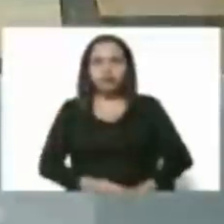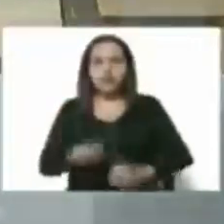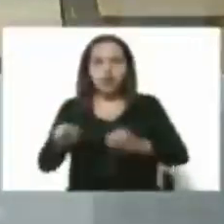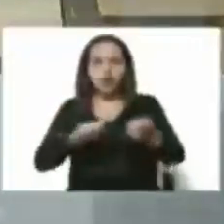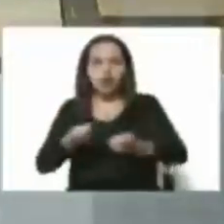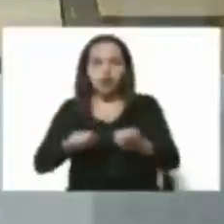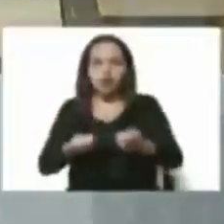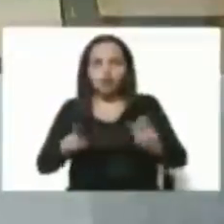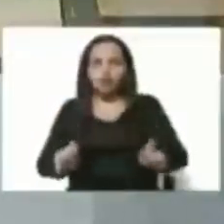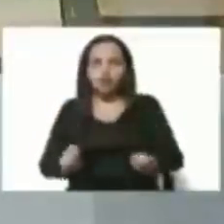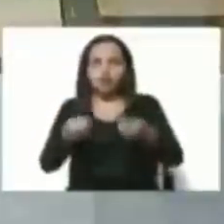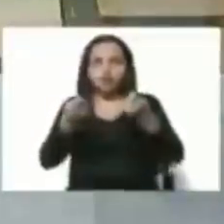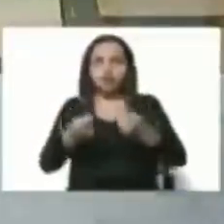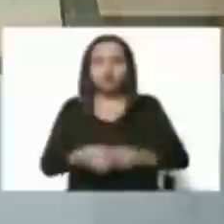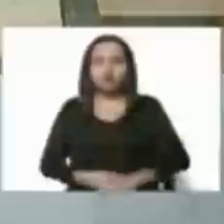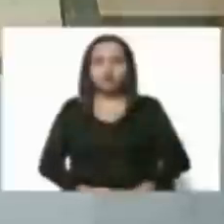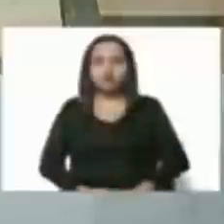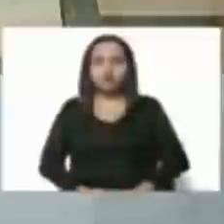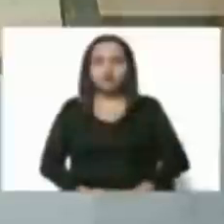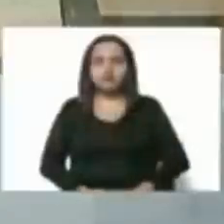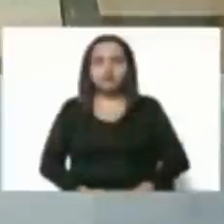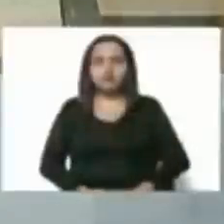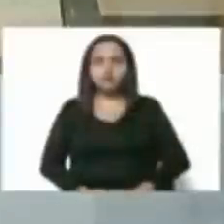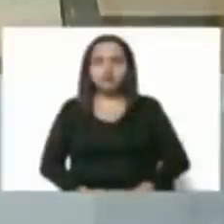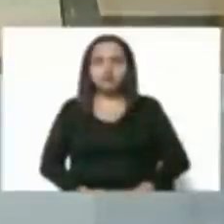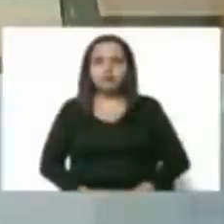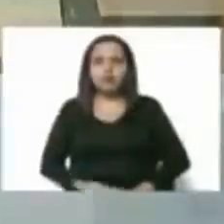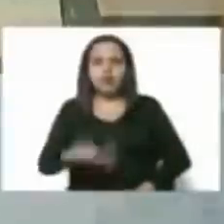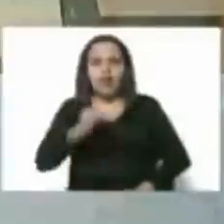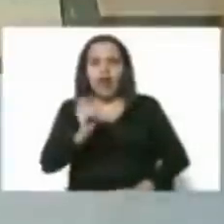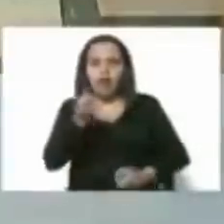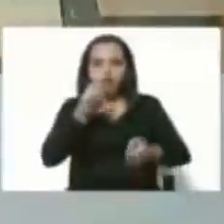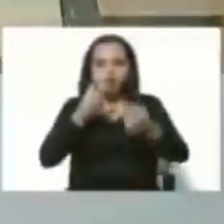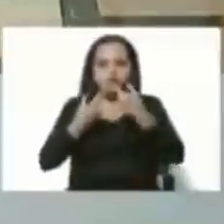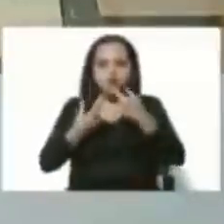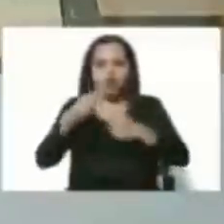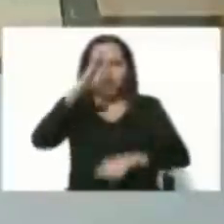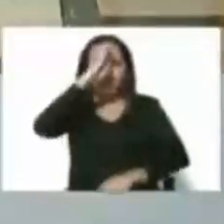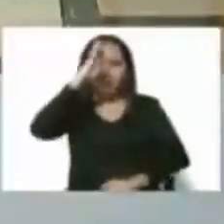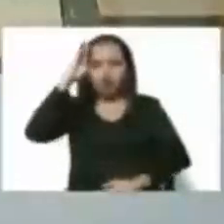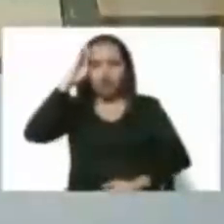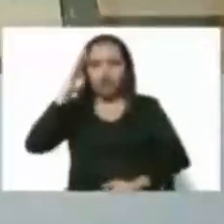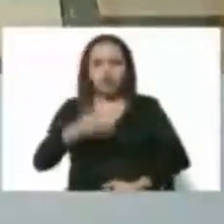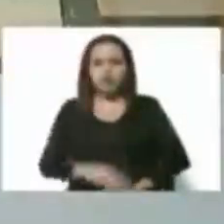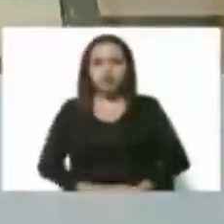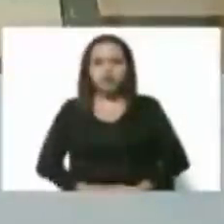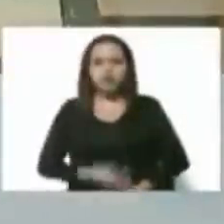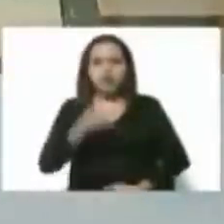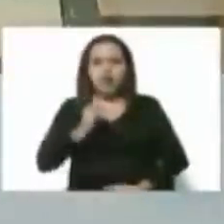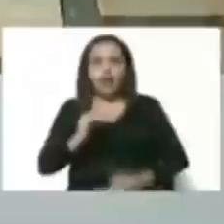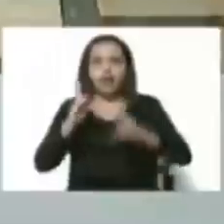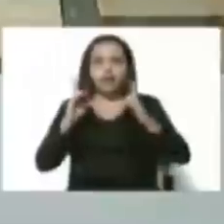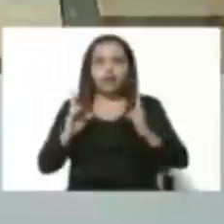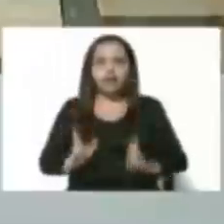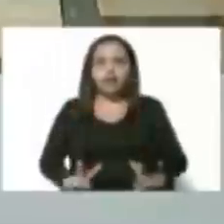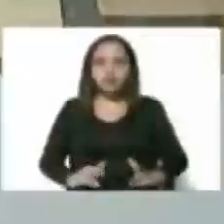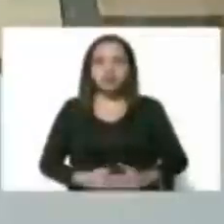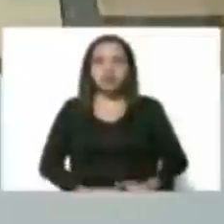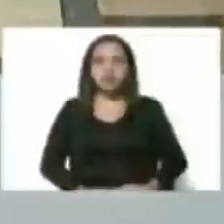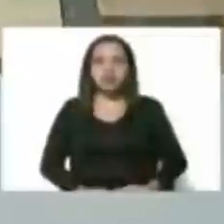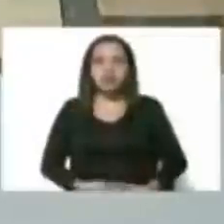los medios han venido lanzando la especie de que padre no traicionó a maduro pero que se